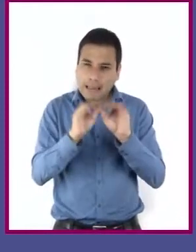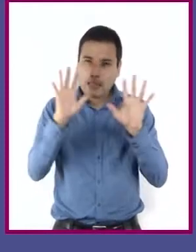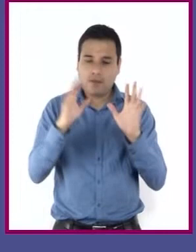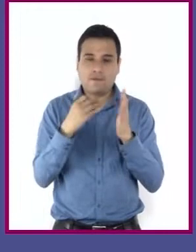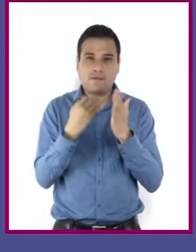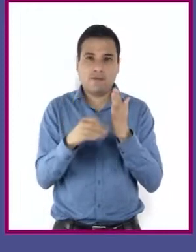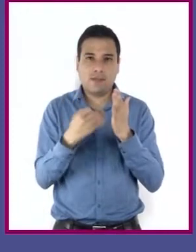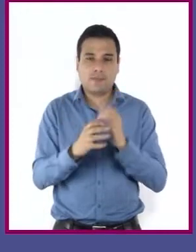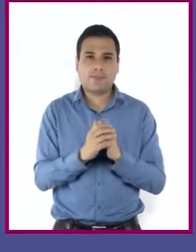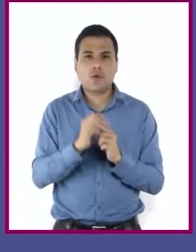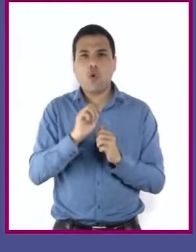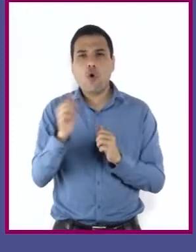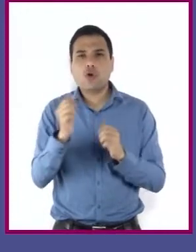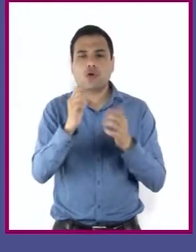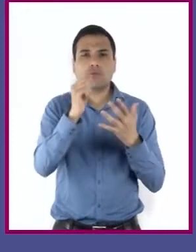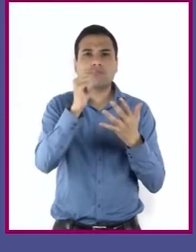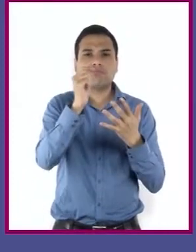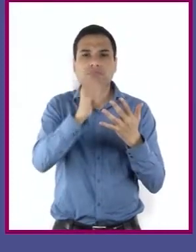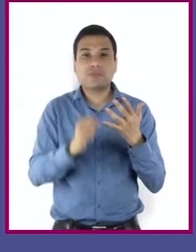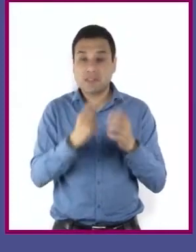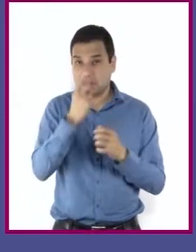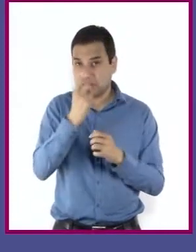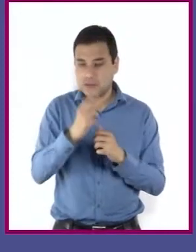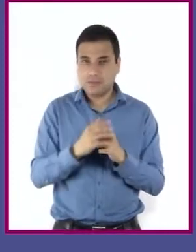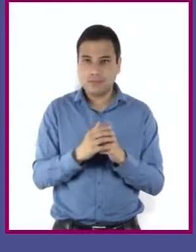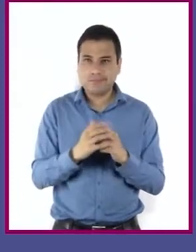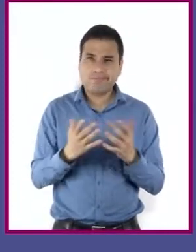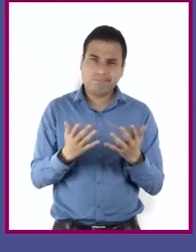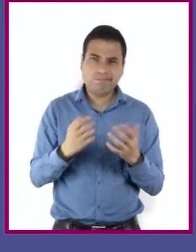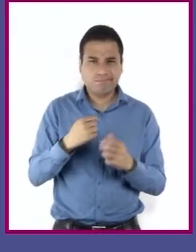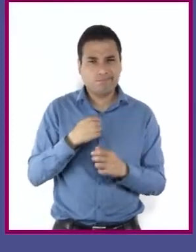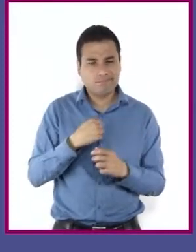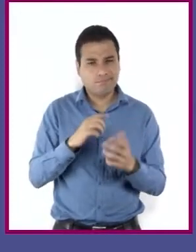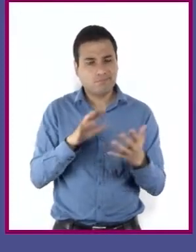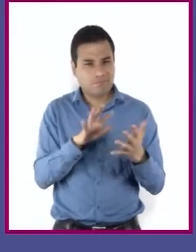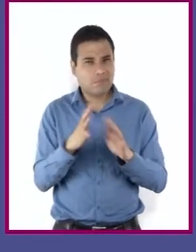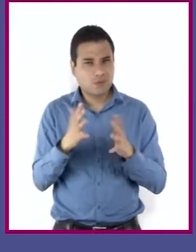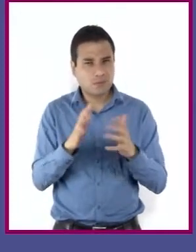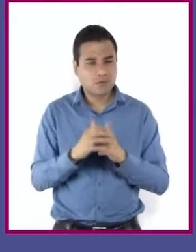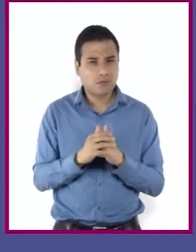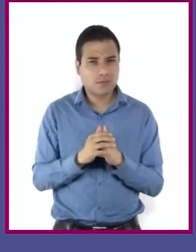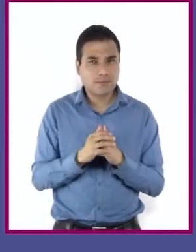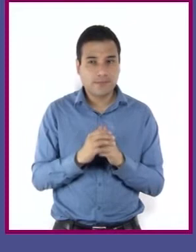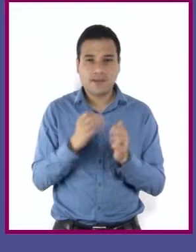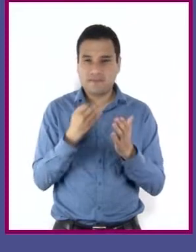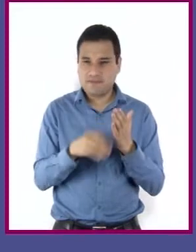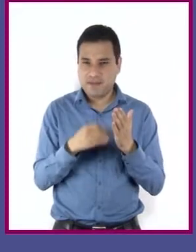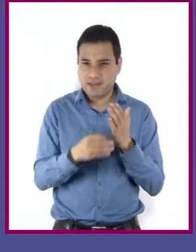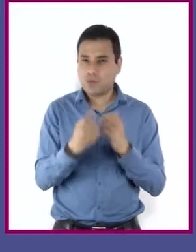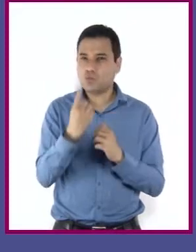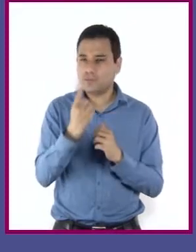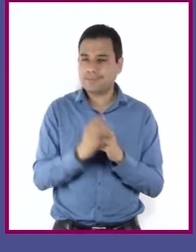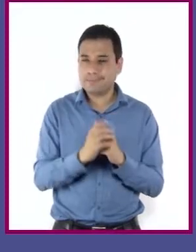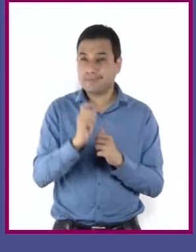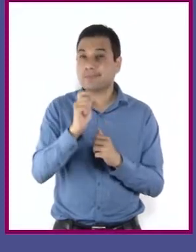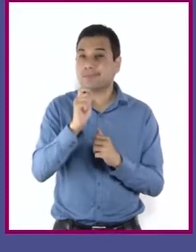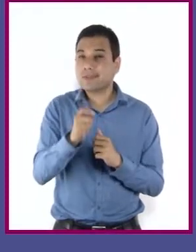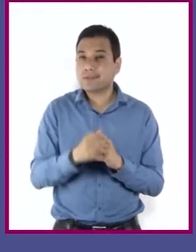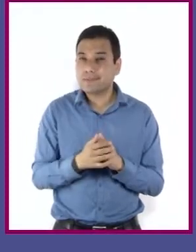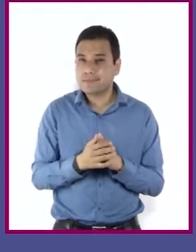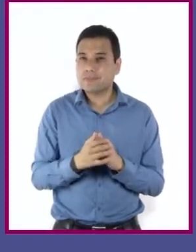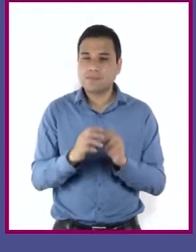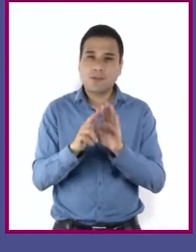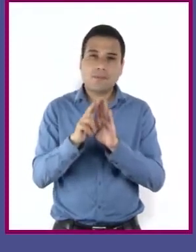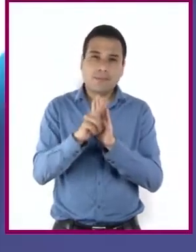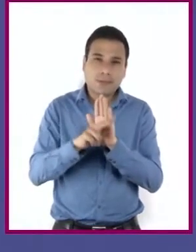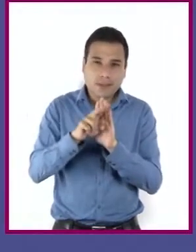En los demás aspectos, considera que tuvo un desempeño destacado, a excepción de uno, el que se refiere a los apoyos